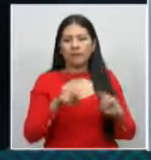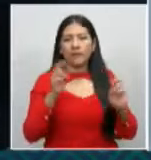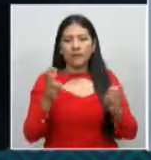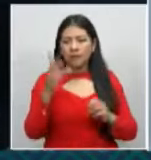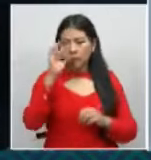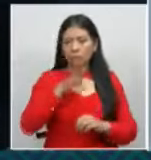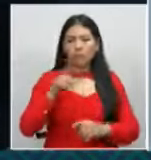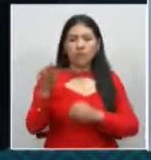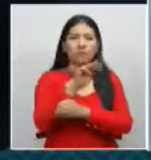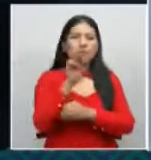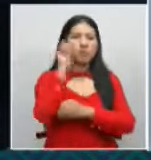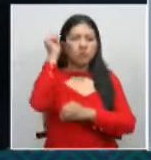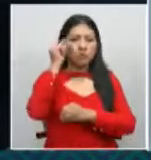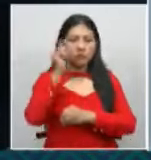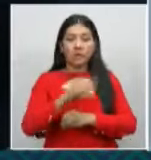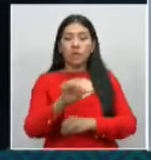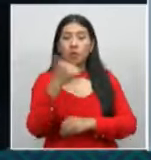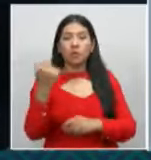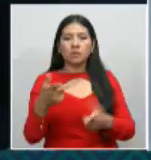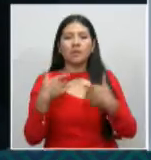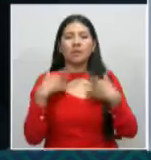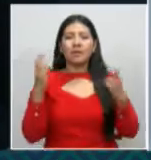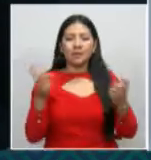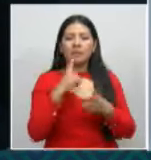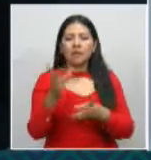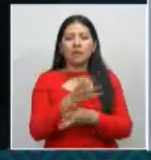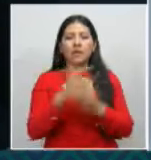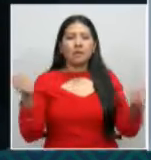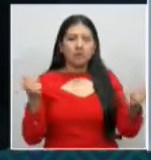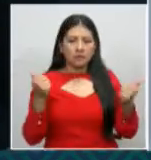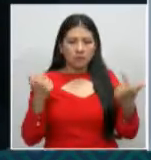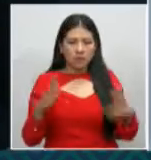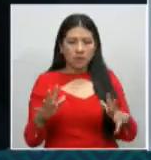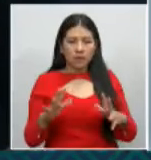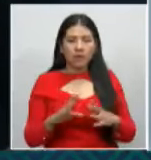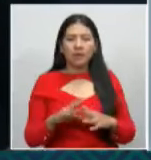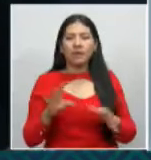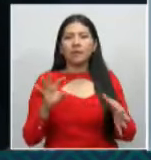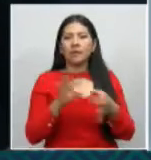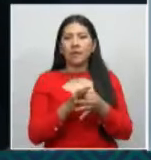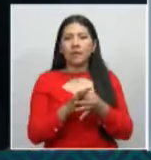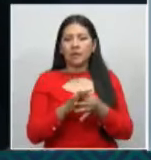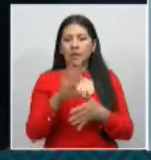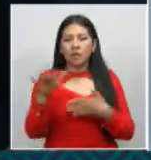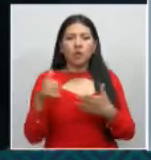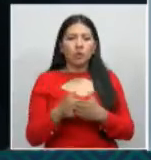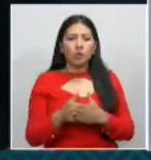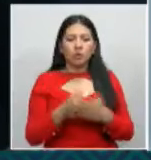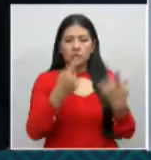ministro de Gobierno. El otro tiene que ver con la desaparición de la supuesta